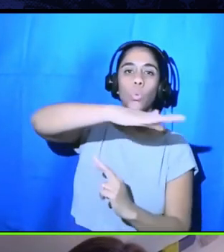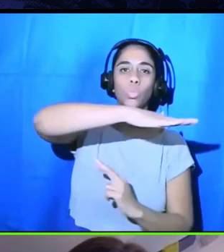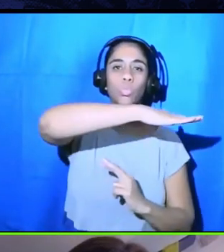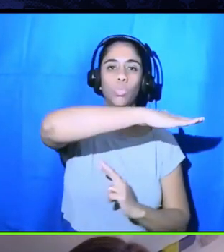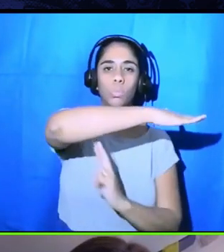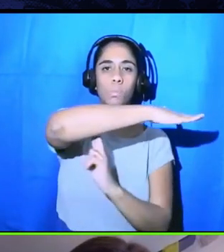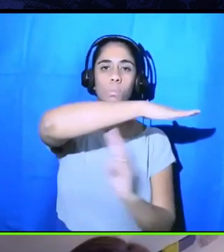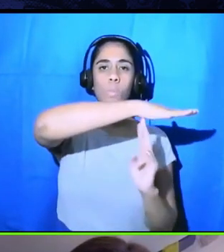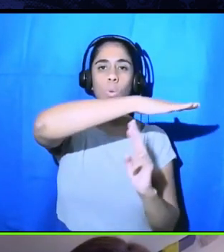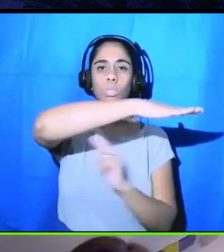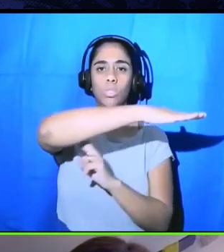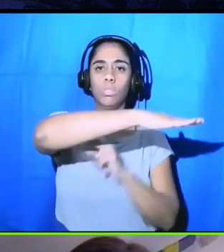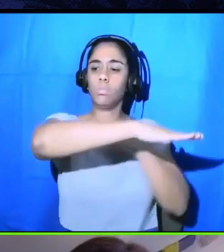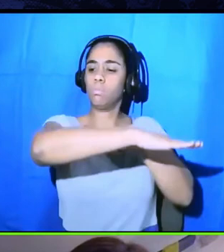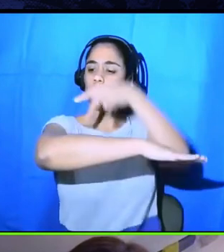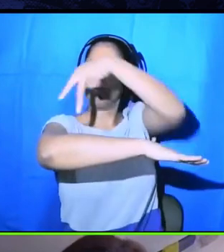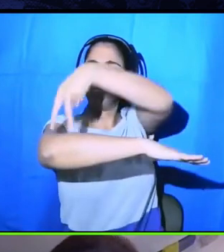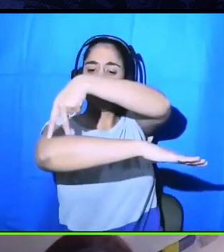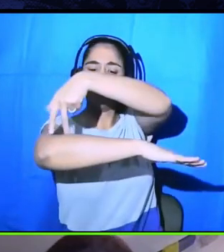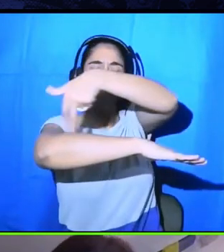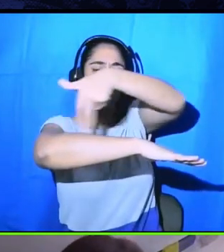yo no sé si Alondra lo ves así